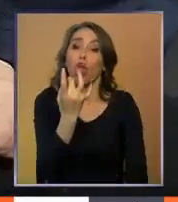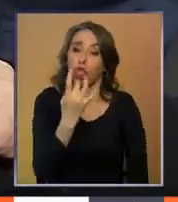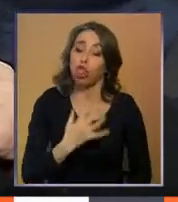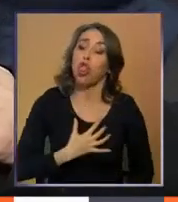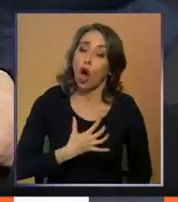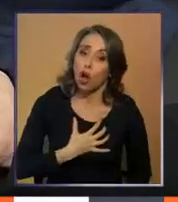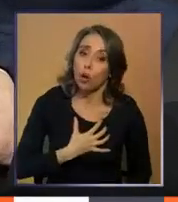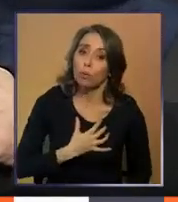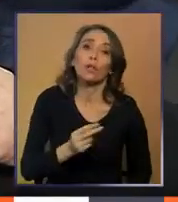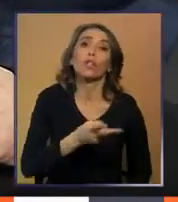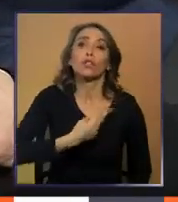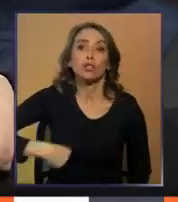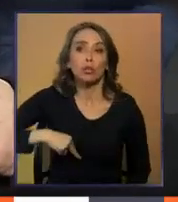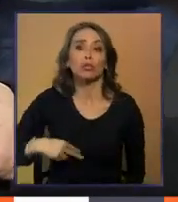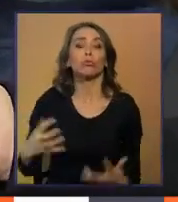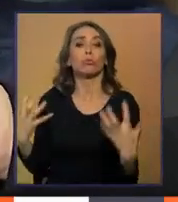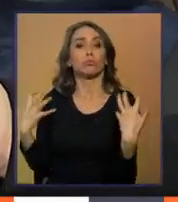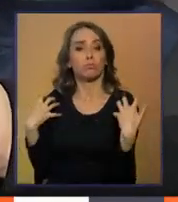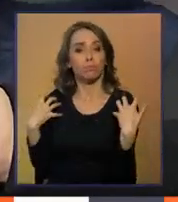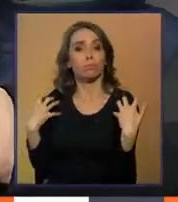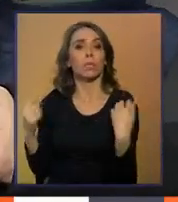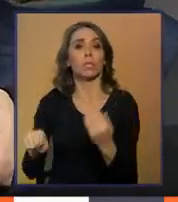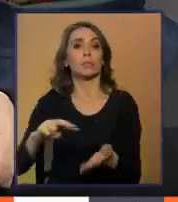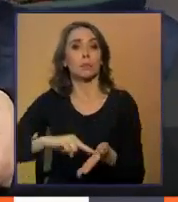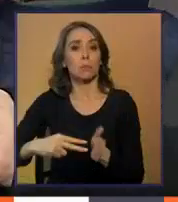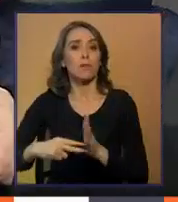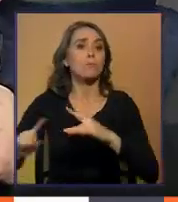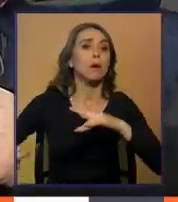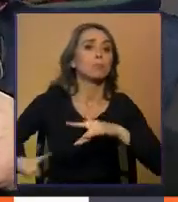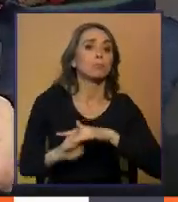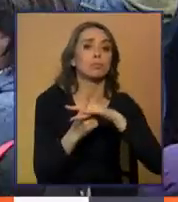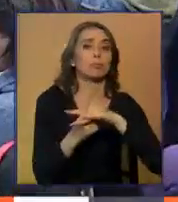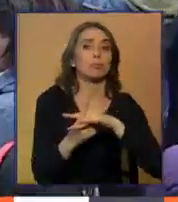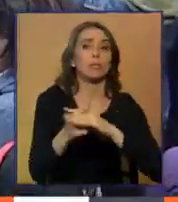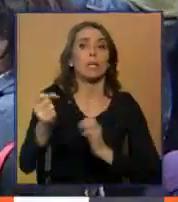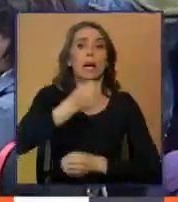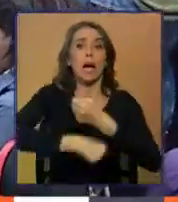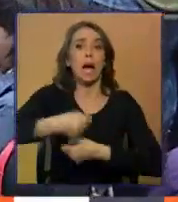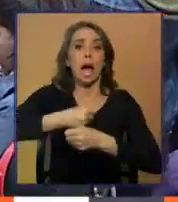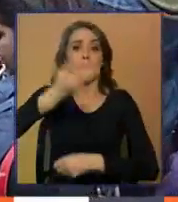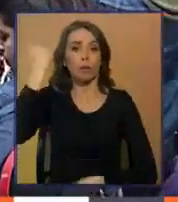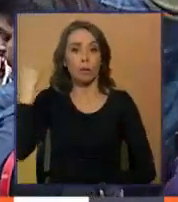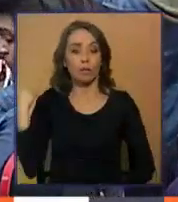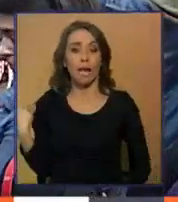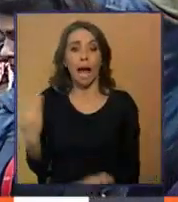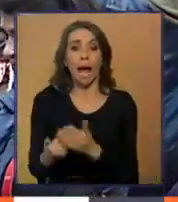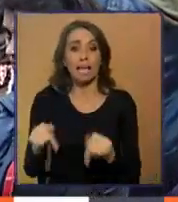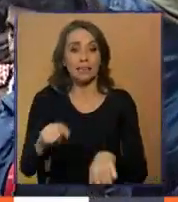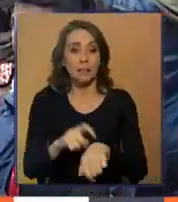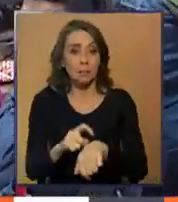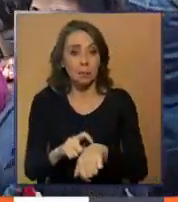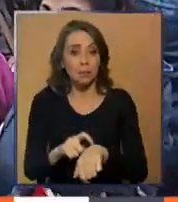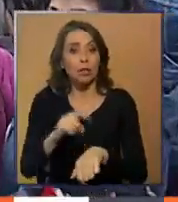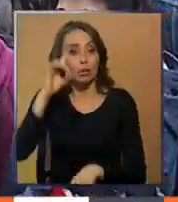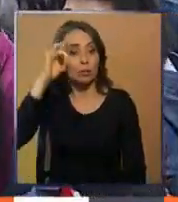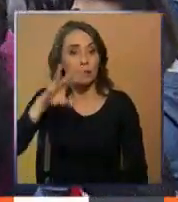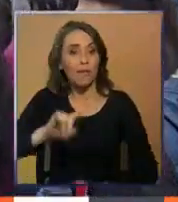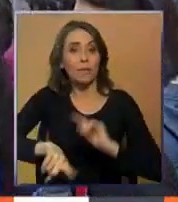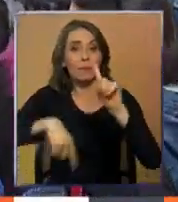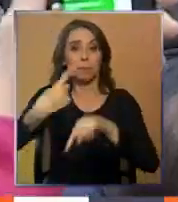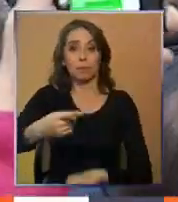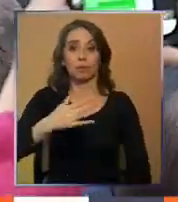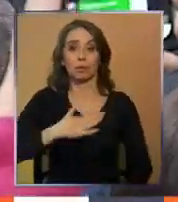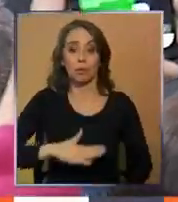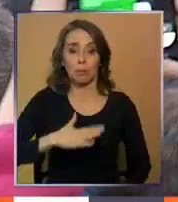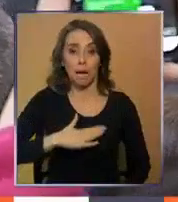que nosotros nos estamos haciendo cargo de un problema que se generó en varios años atrás. Hasta el momento solo se sabe que el próximo martes